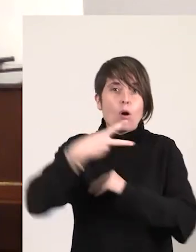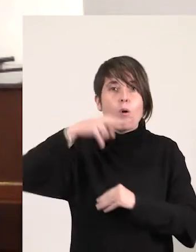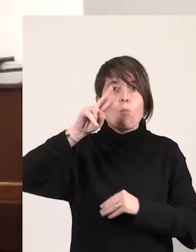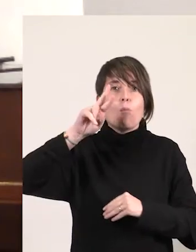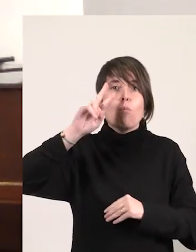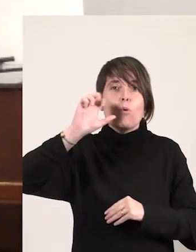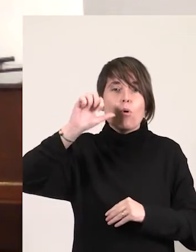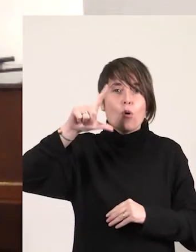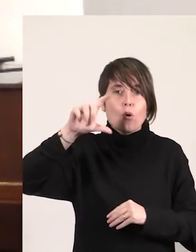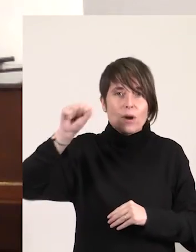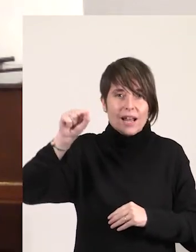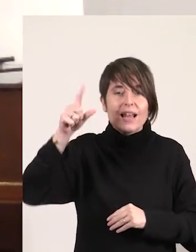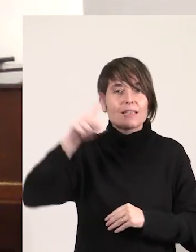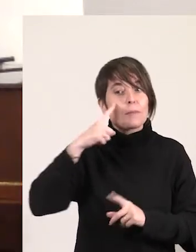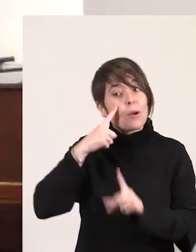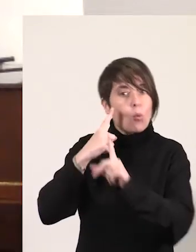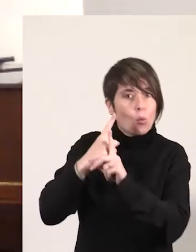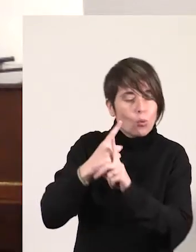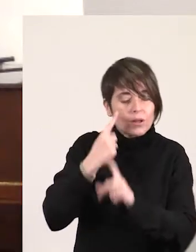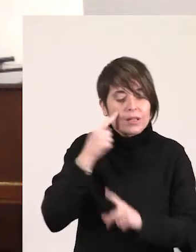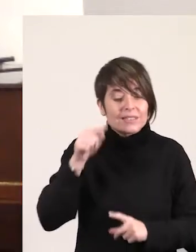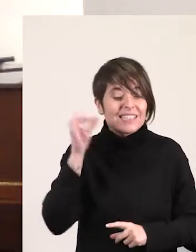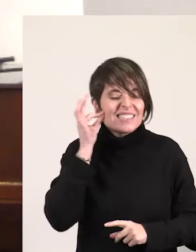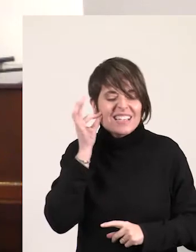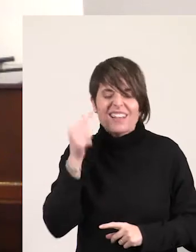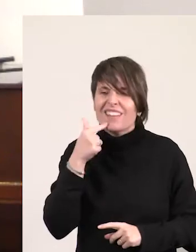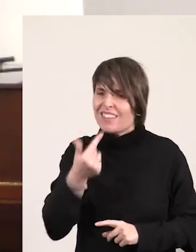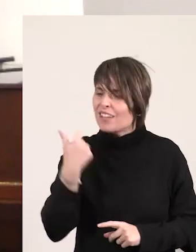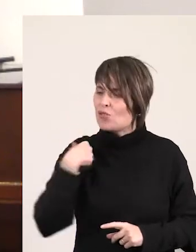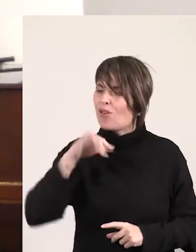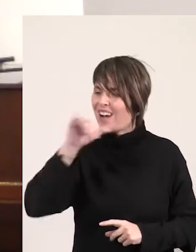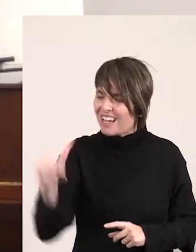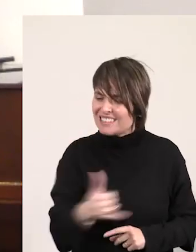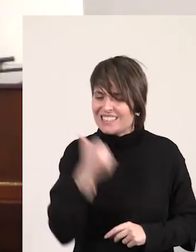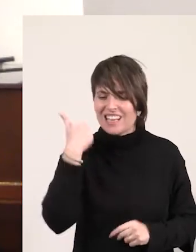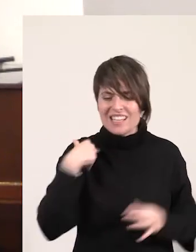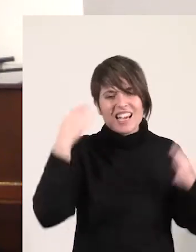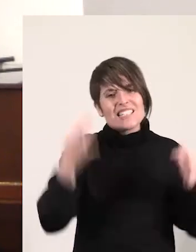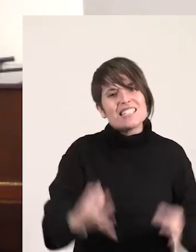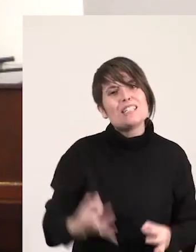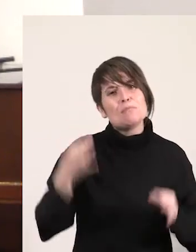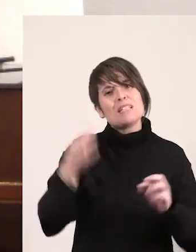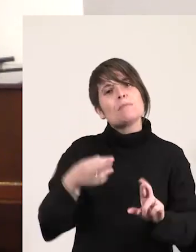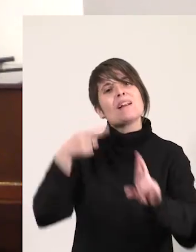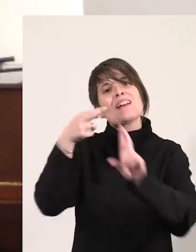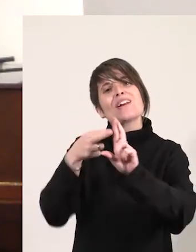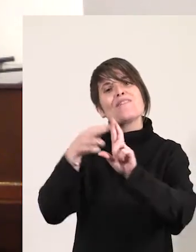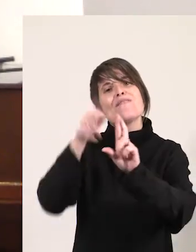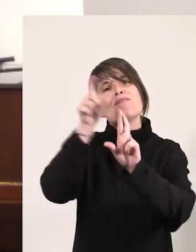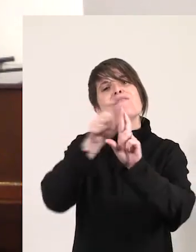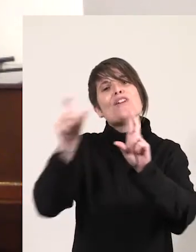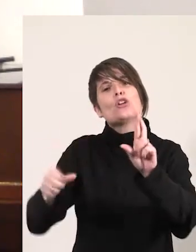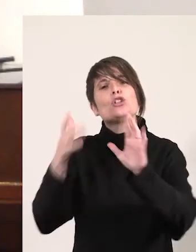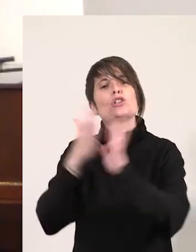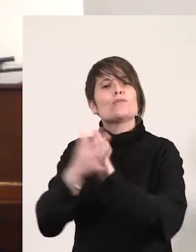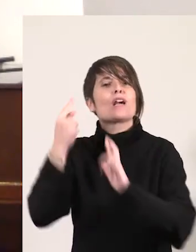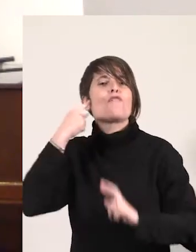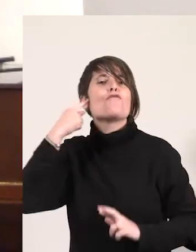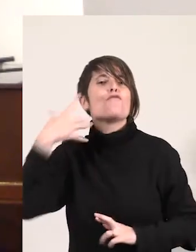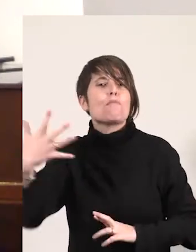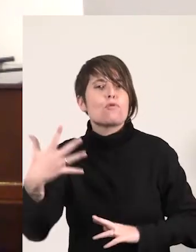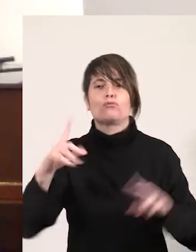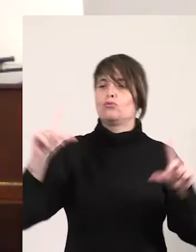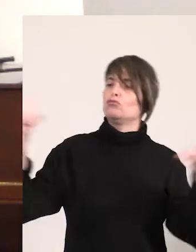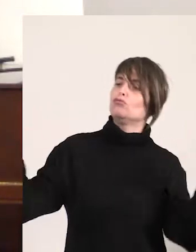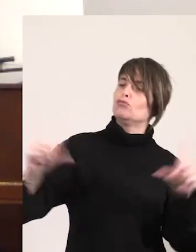chica de Burela, caboverdiana también, esta chica decía, estoy cansada de que estemos pensando siempre en referentes